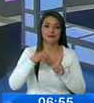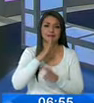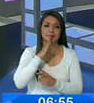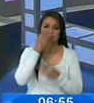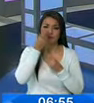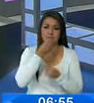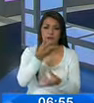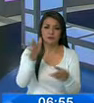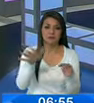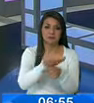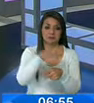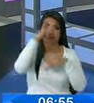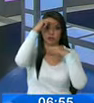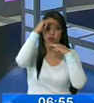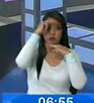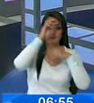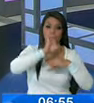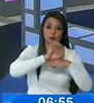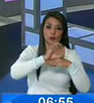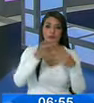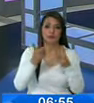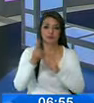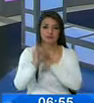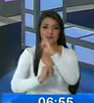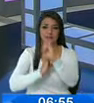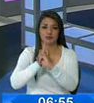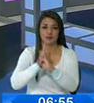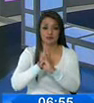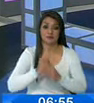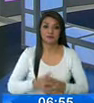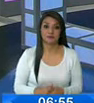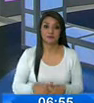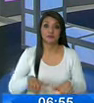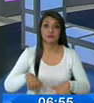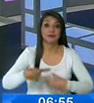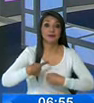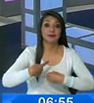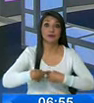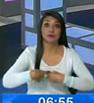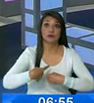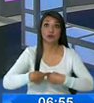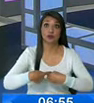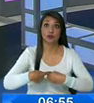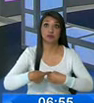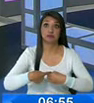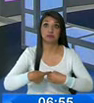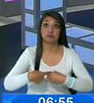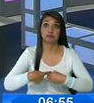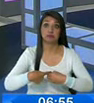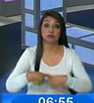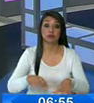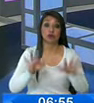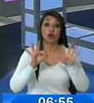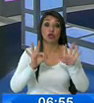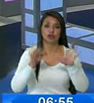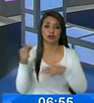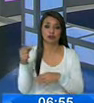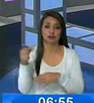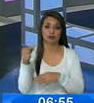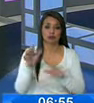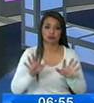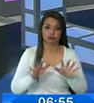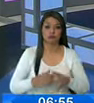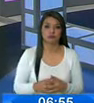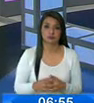a llevarle todas las noticias del ámbito nacional e internacional hasta sus hogares. Temperatura en la ciudad de Quito, tome nota, estamos en los 8 grados centígrados.